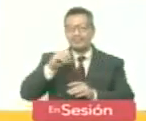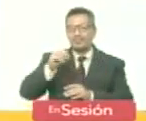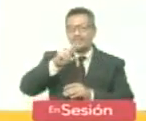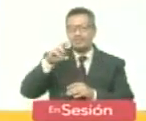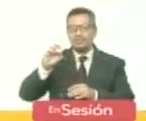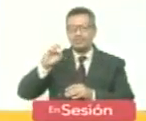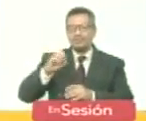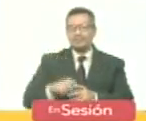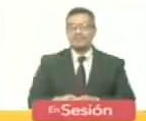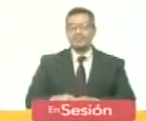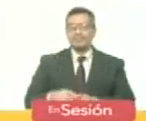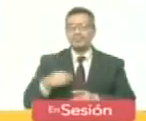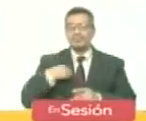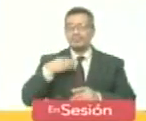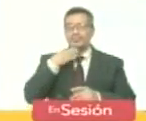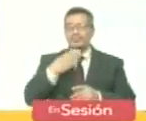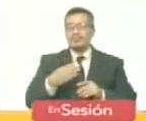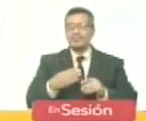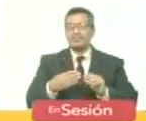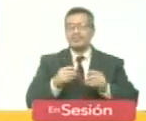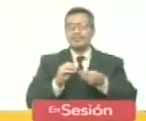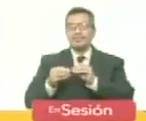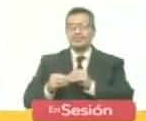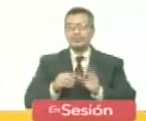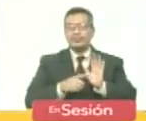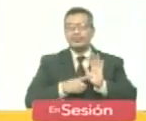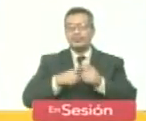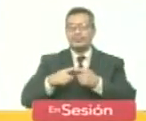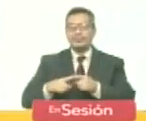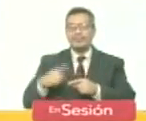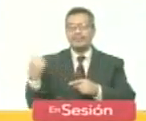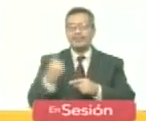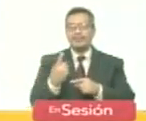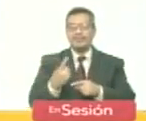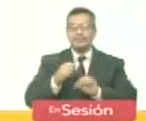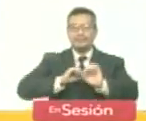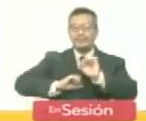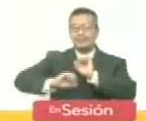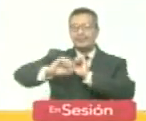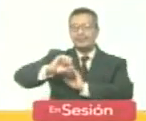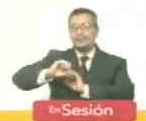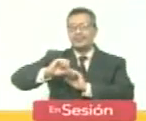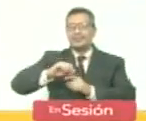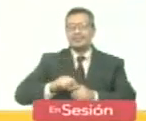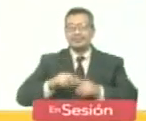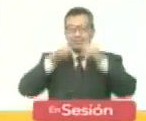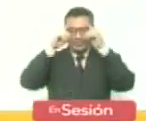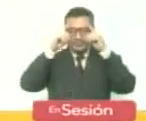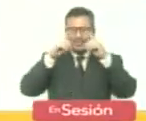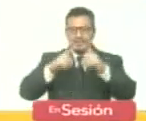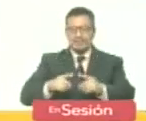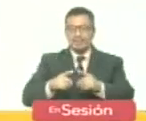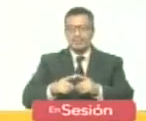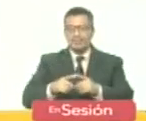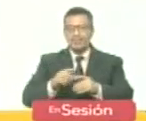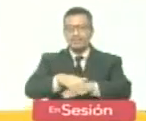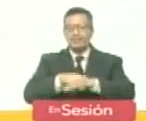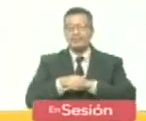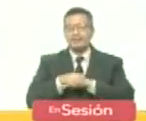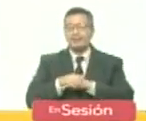Ronderos, quienes manifestaron una contundente protesta y rechazo ante la decisión adoptada en Londres que